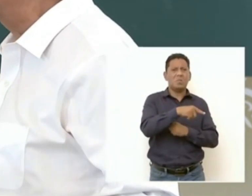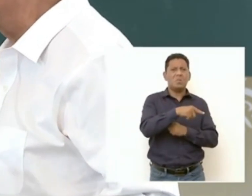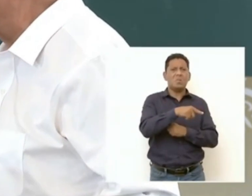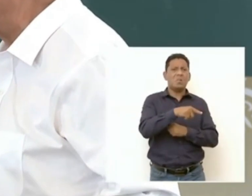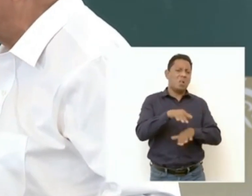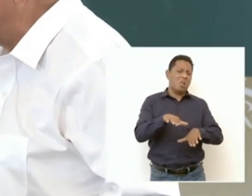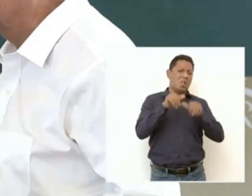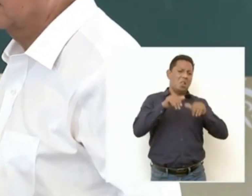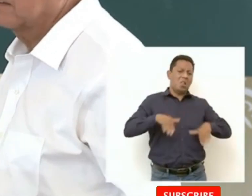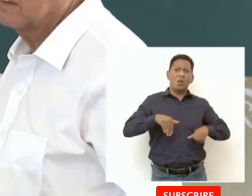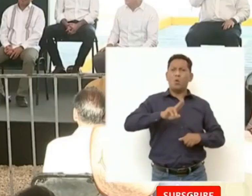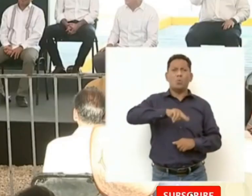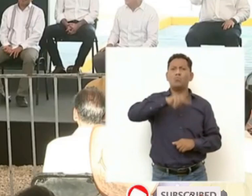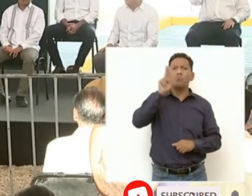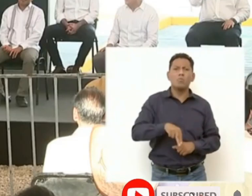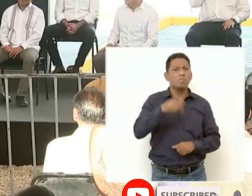la causa que defendía.